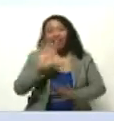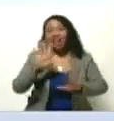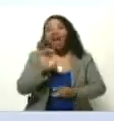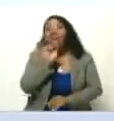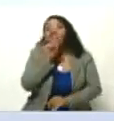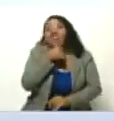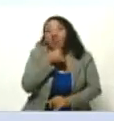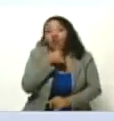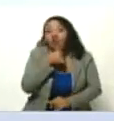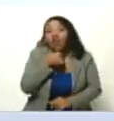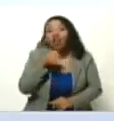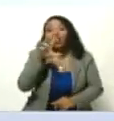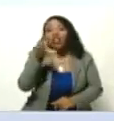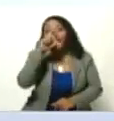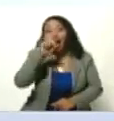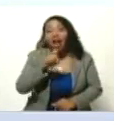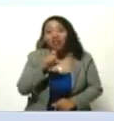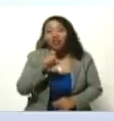excedió el límite de edad, ¿ves?